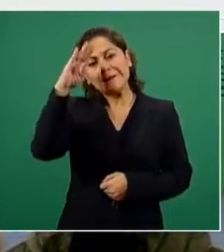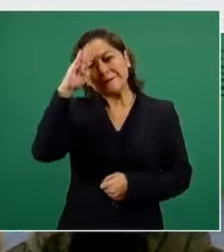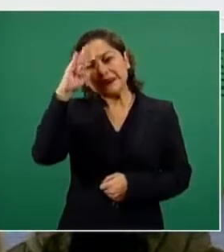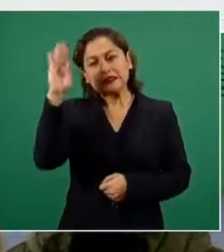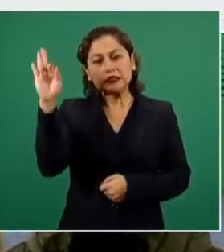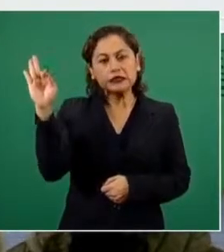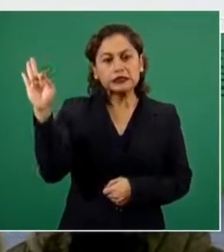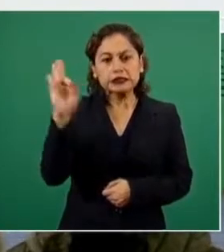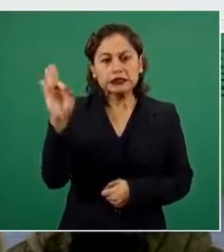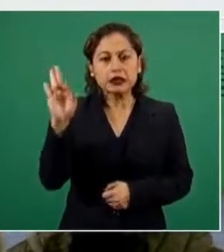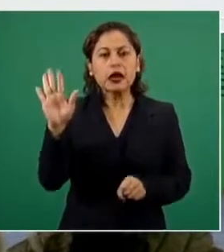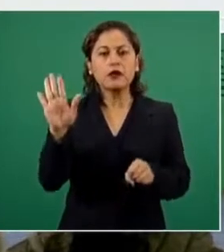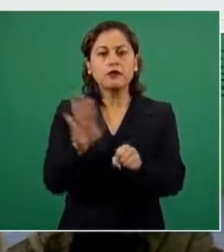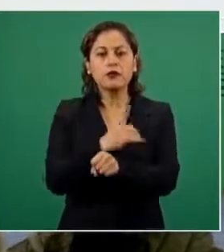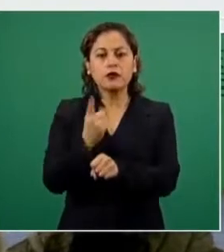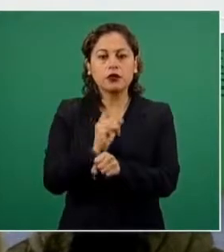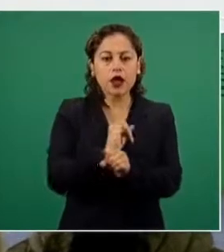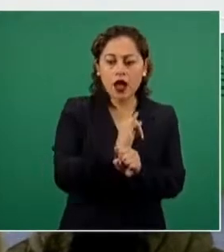de información